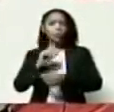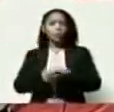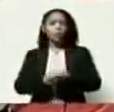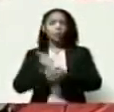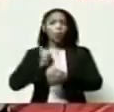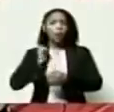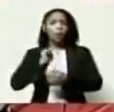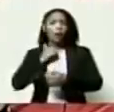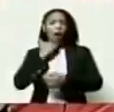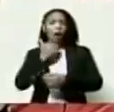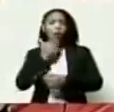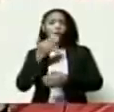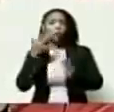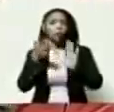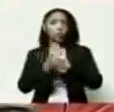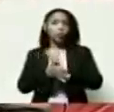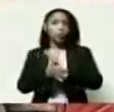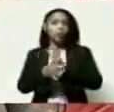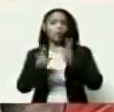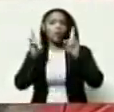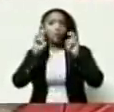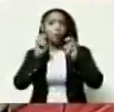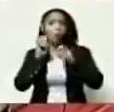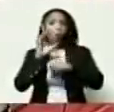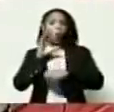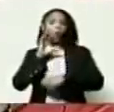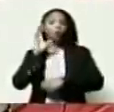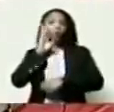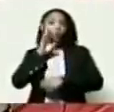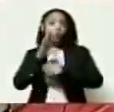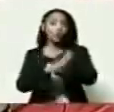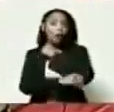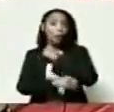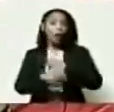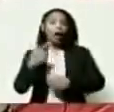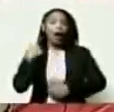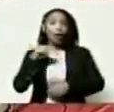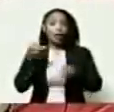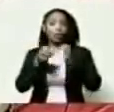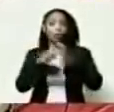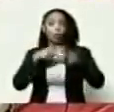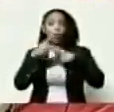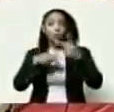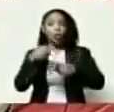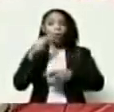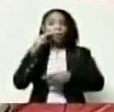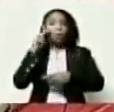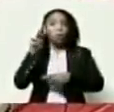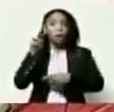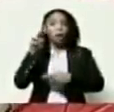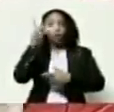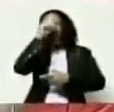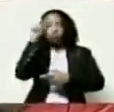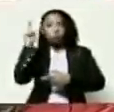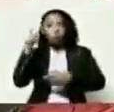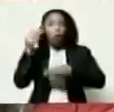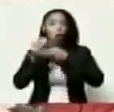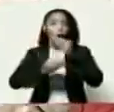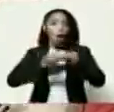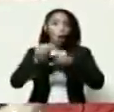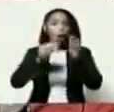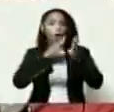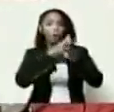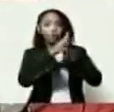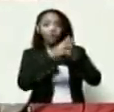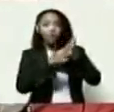cualquier surgimiento de nuevos vicios, ¿no? ¿Tiene el partido previsto o contemplado